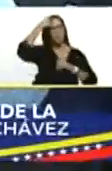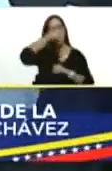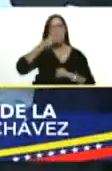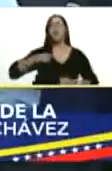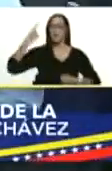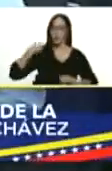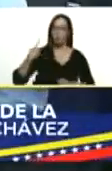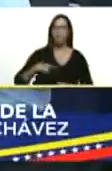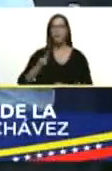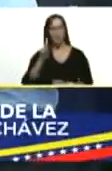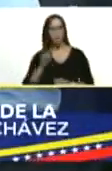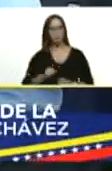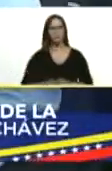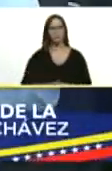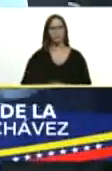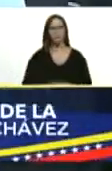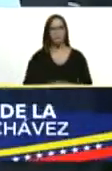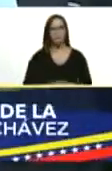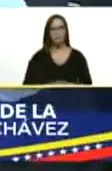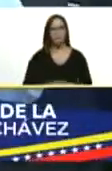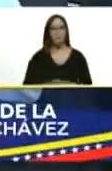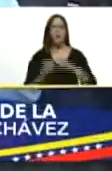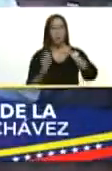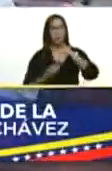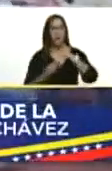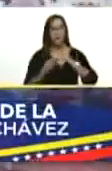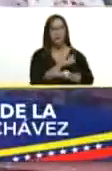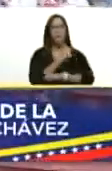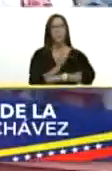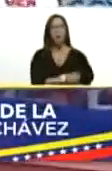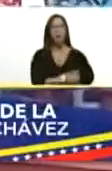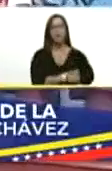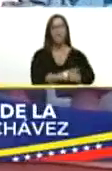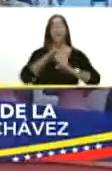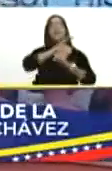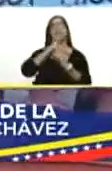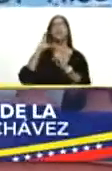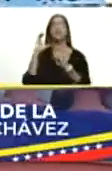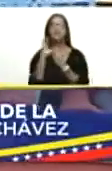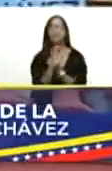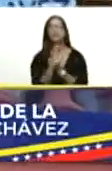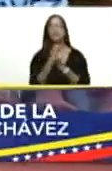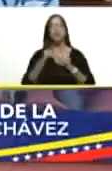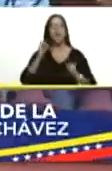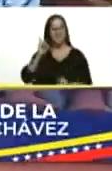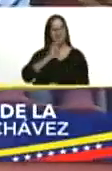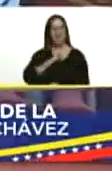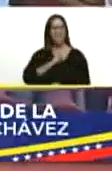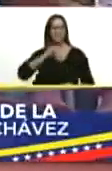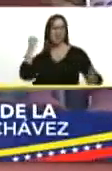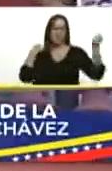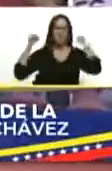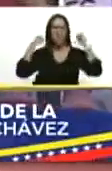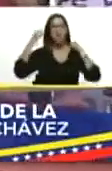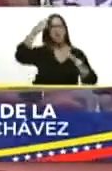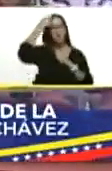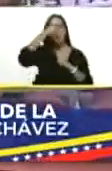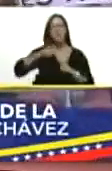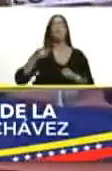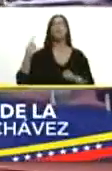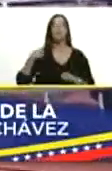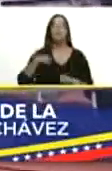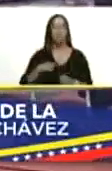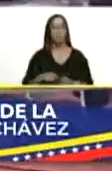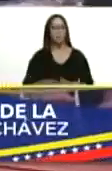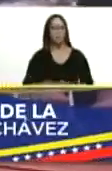lo tenemos. Una base poderosa, la cultura y la identidad rebelde del pueblo, lo tenemos.